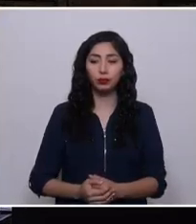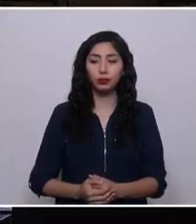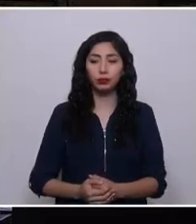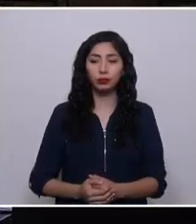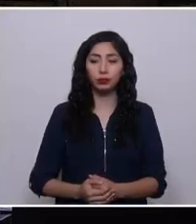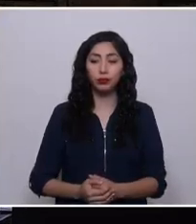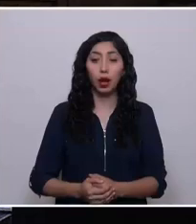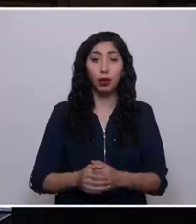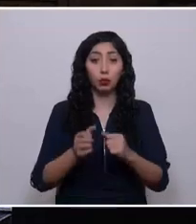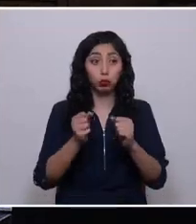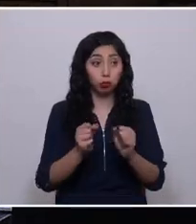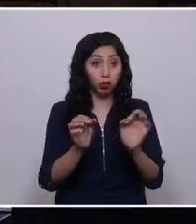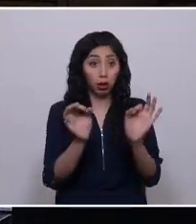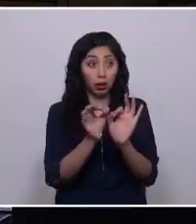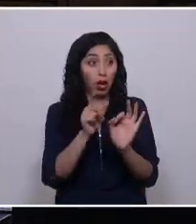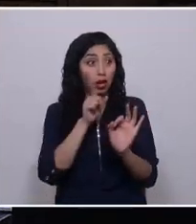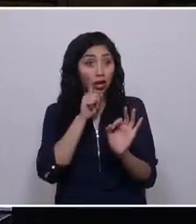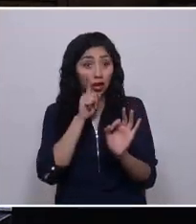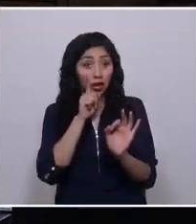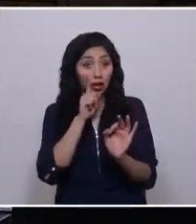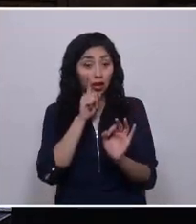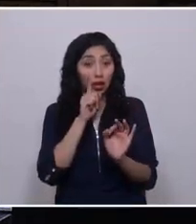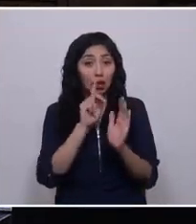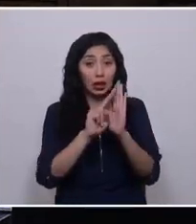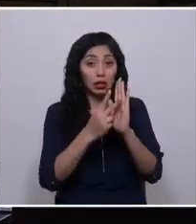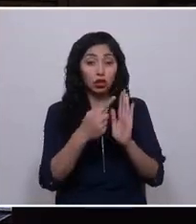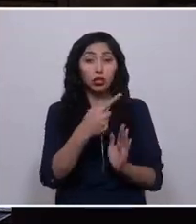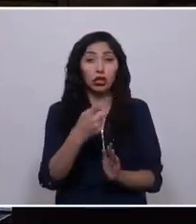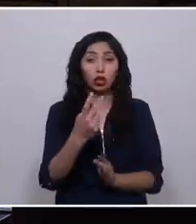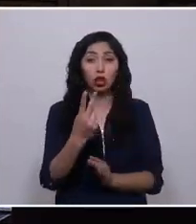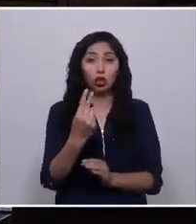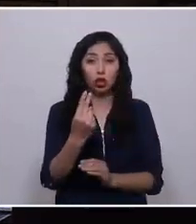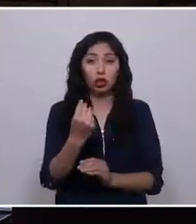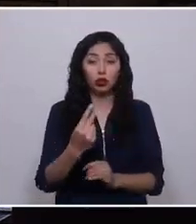Se ofrece la palabra respecto a la indicación número 112.